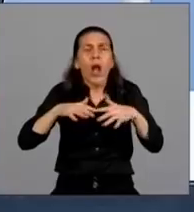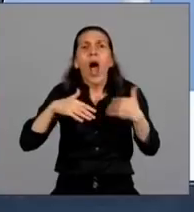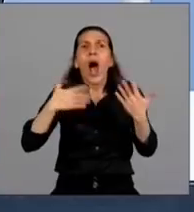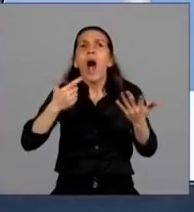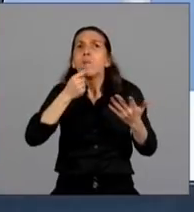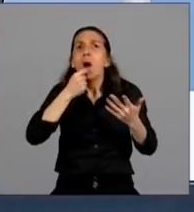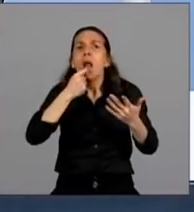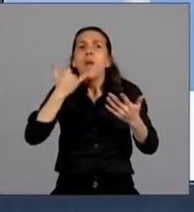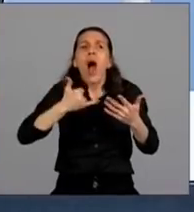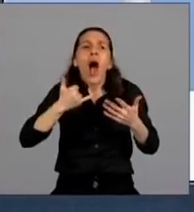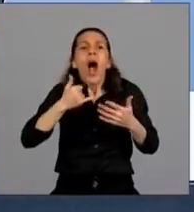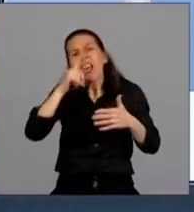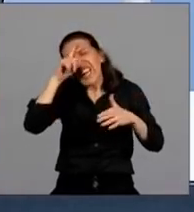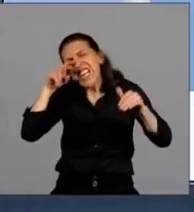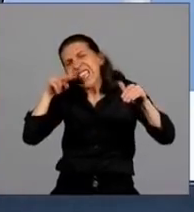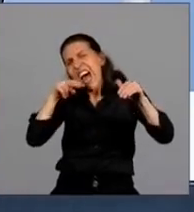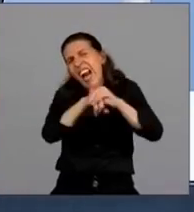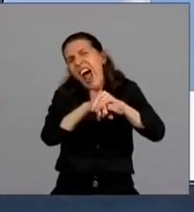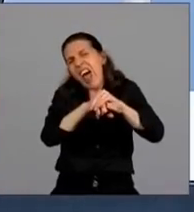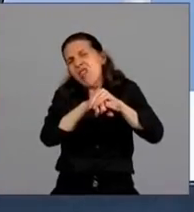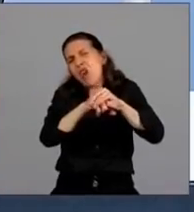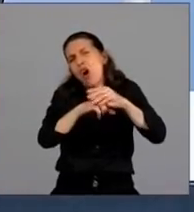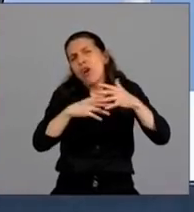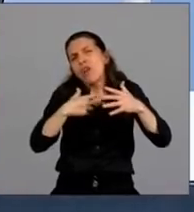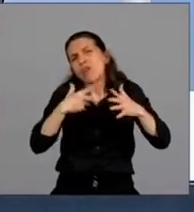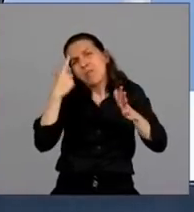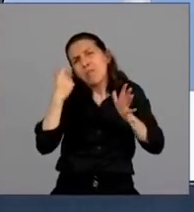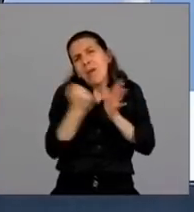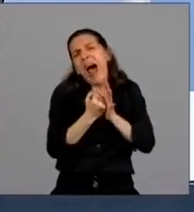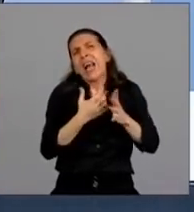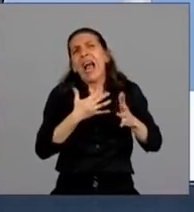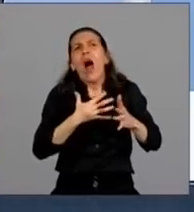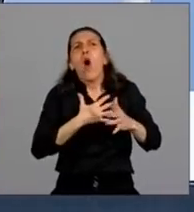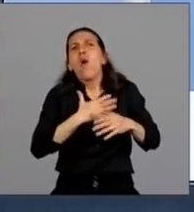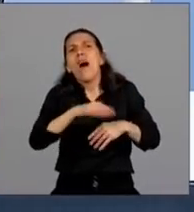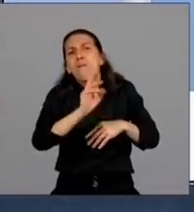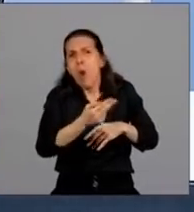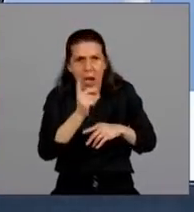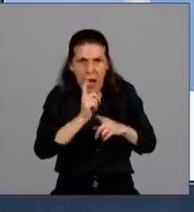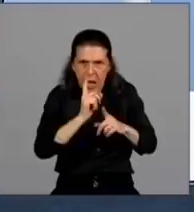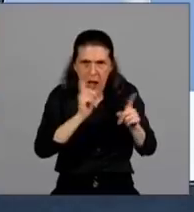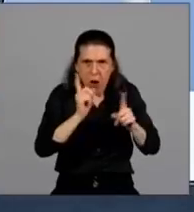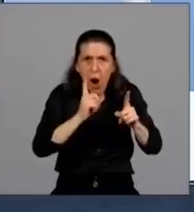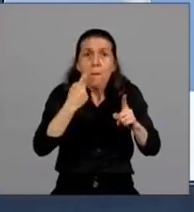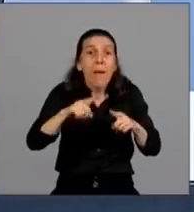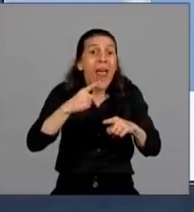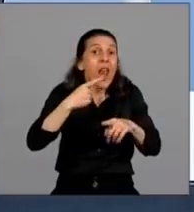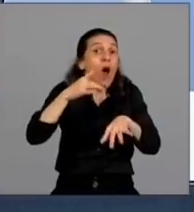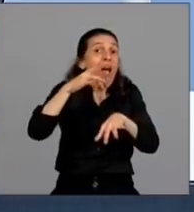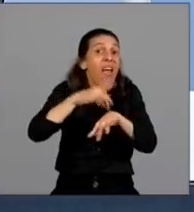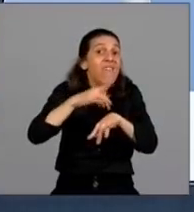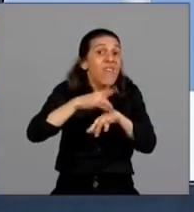de gravedad clínica permanente o complejo o con riesgo de vida, pero no es una enfermedad